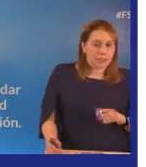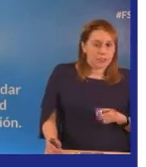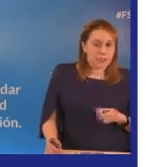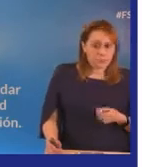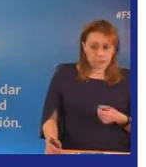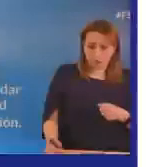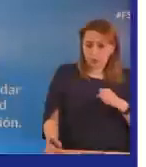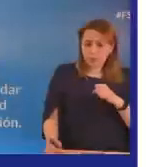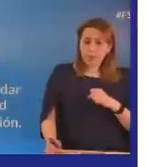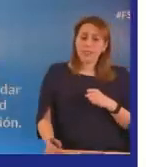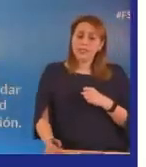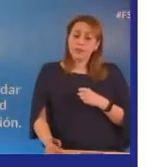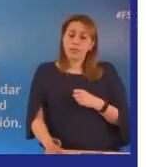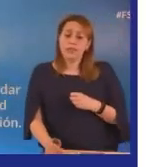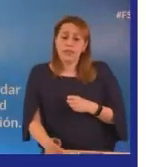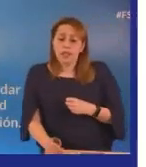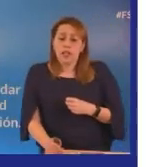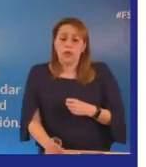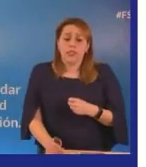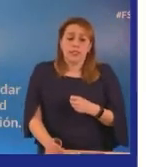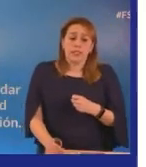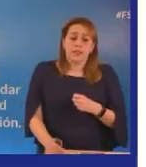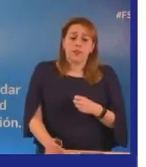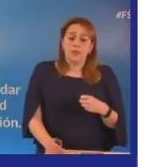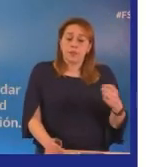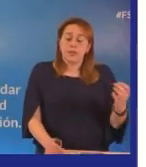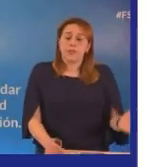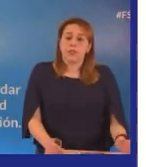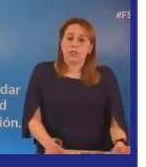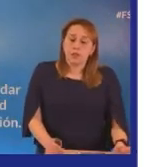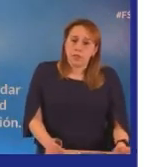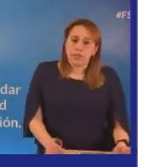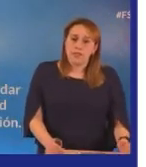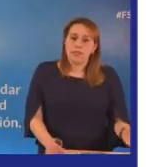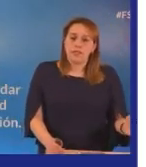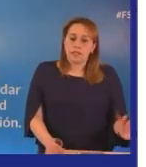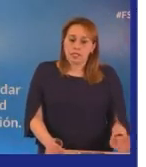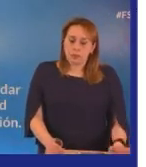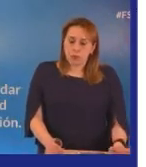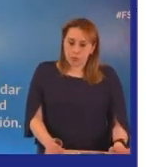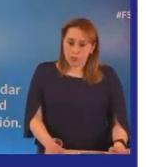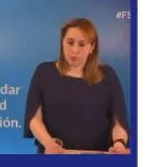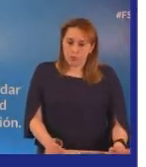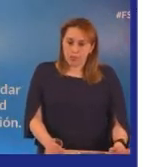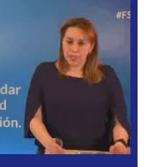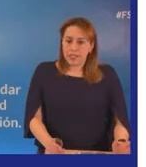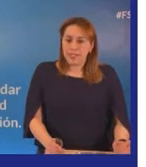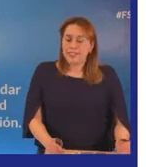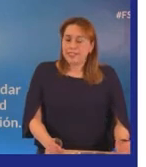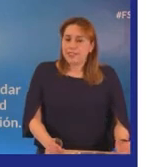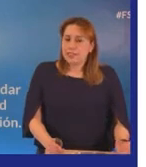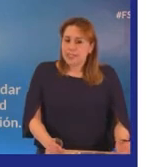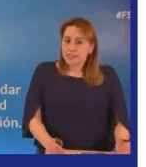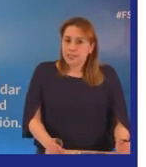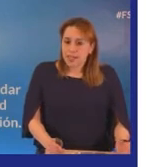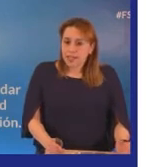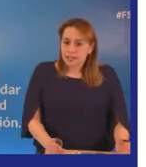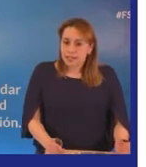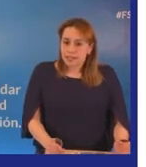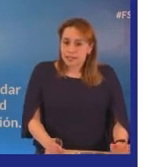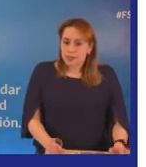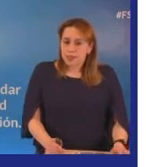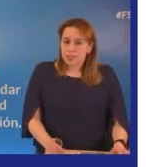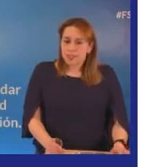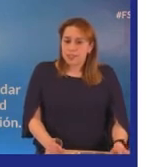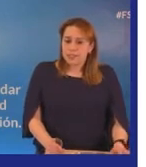del domicilio y también lo que tiene que ver con la preparación de comidas y el transporte. Y las actividades